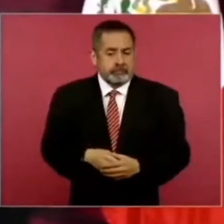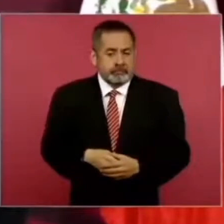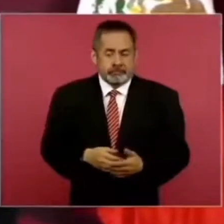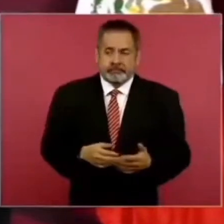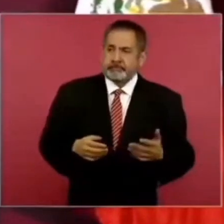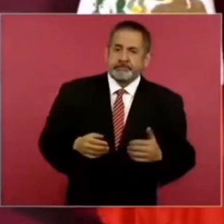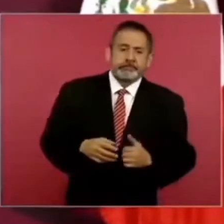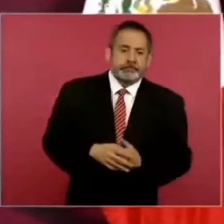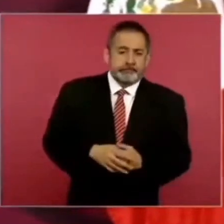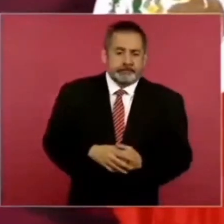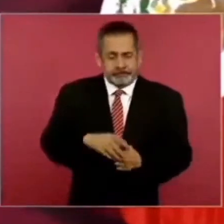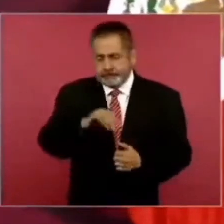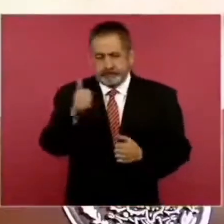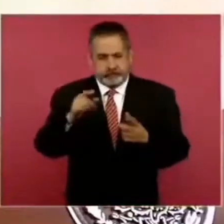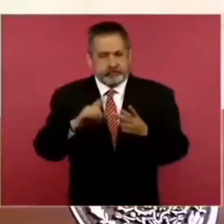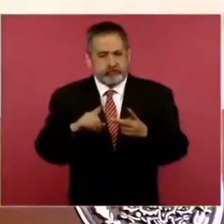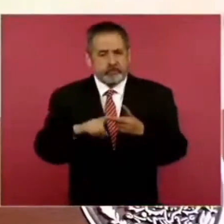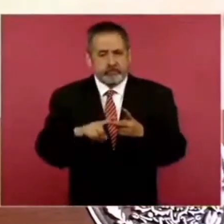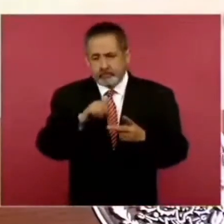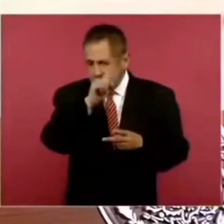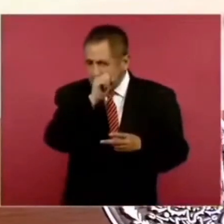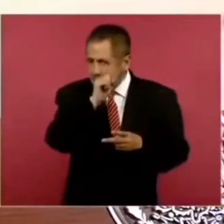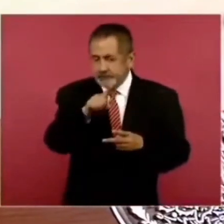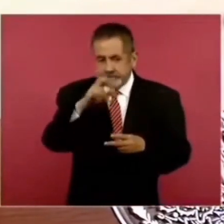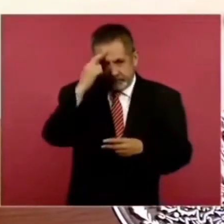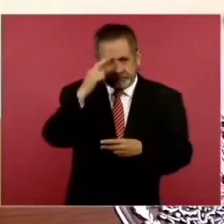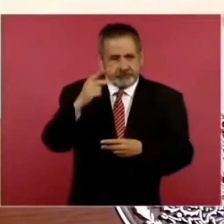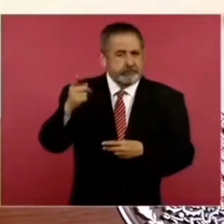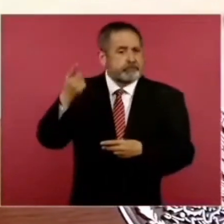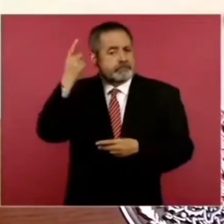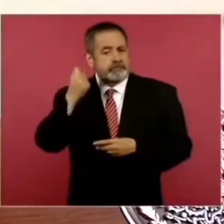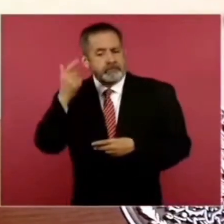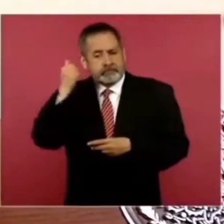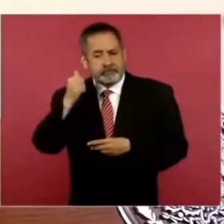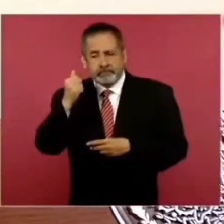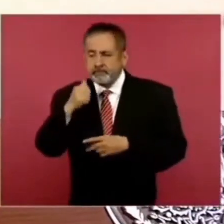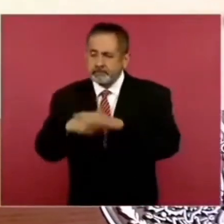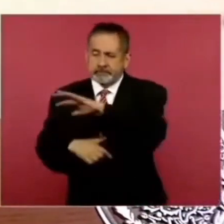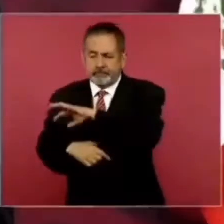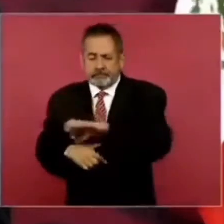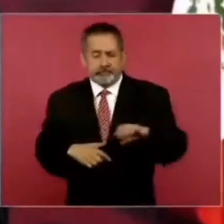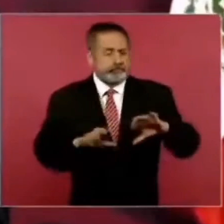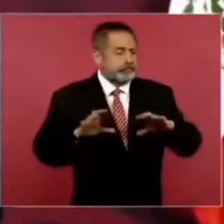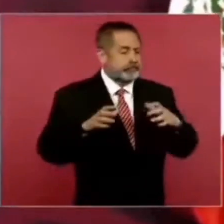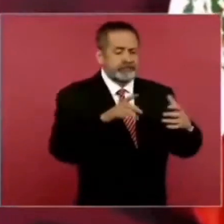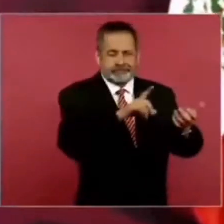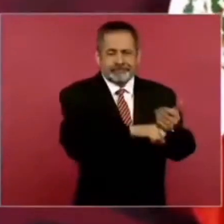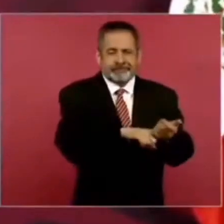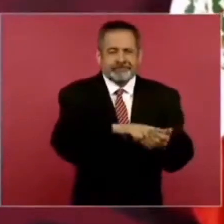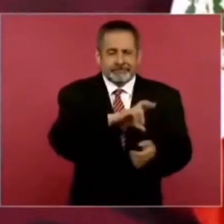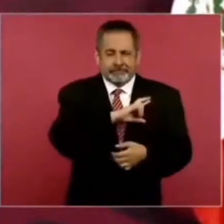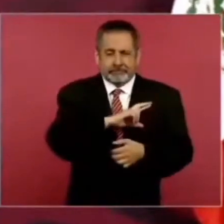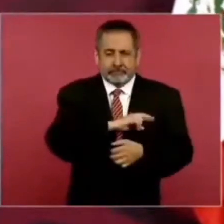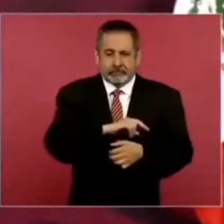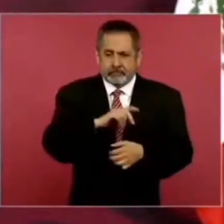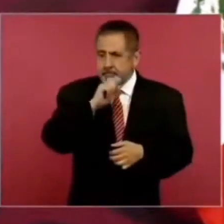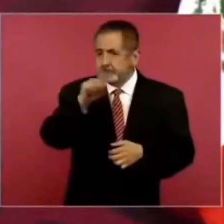Cuando se privatizaron las pensiones de los trabajadores, se acudió también a la